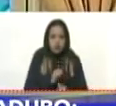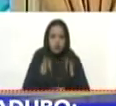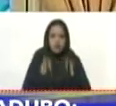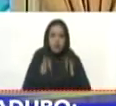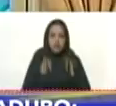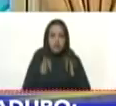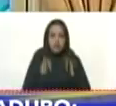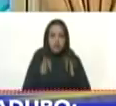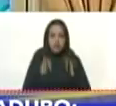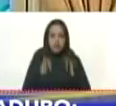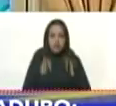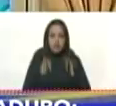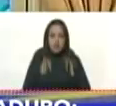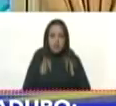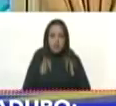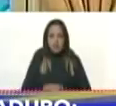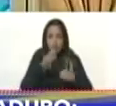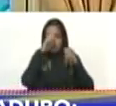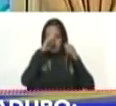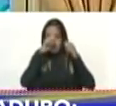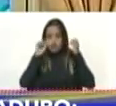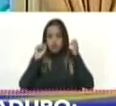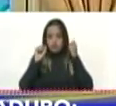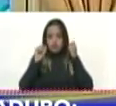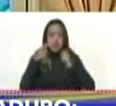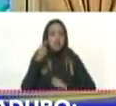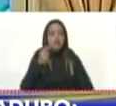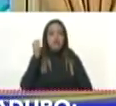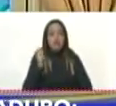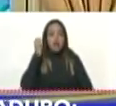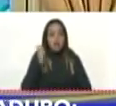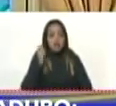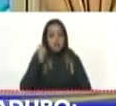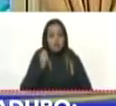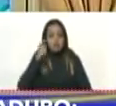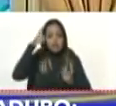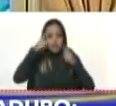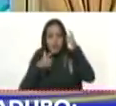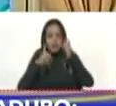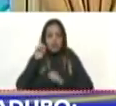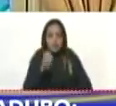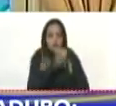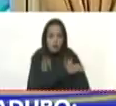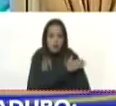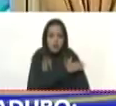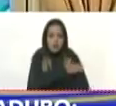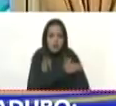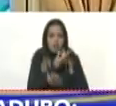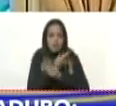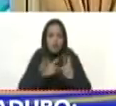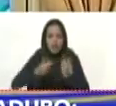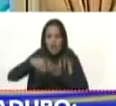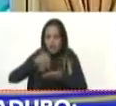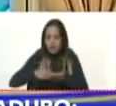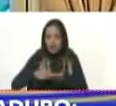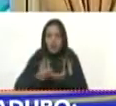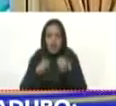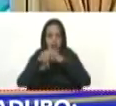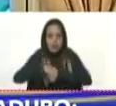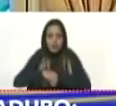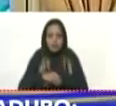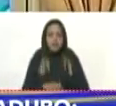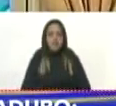los diputados chavistas y la oposición democrática firmante del acuerdo,